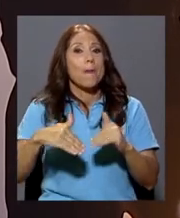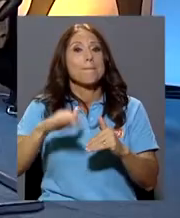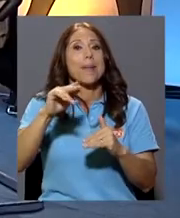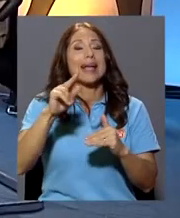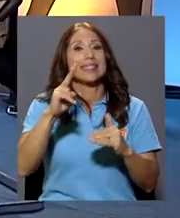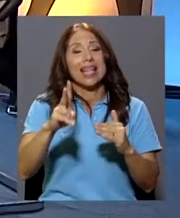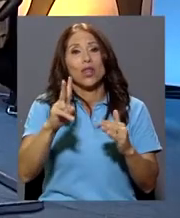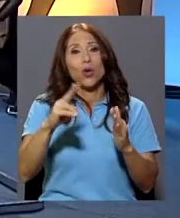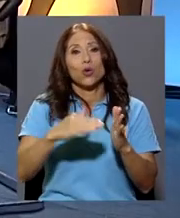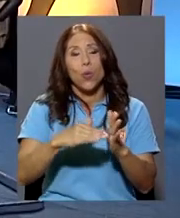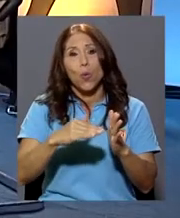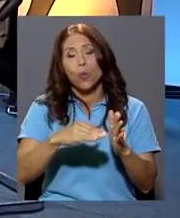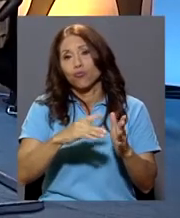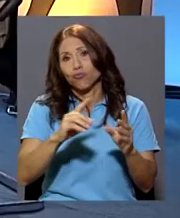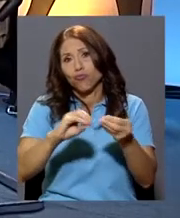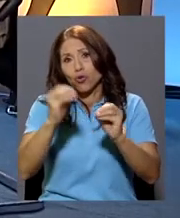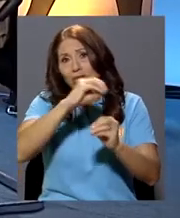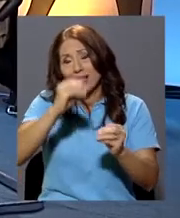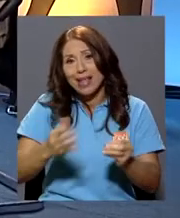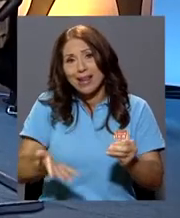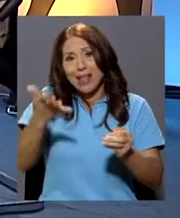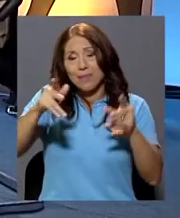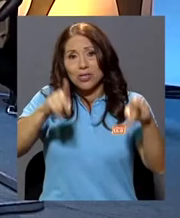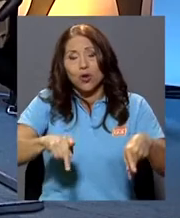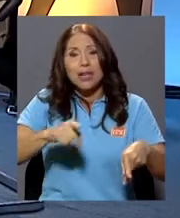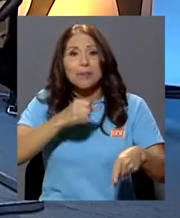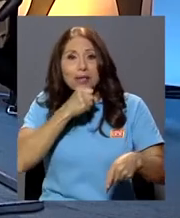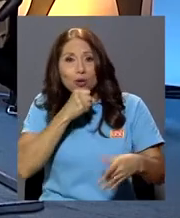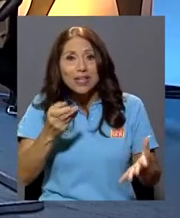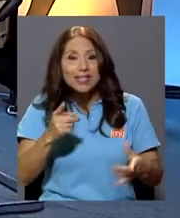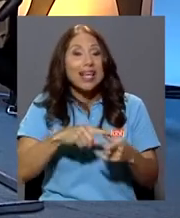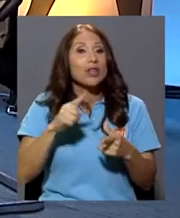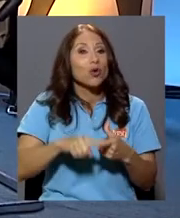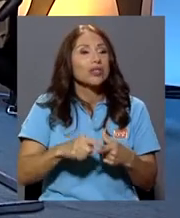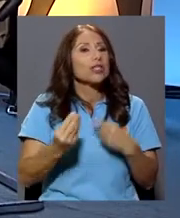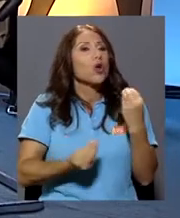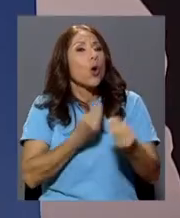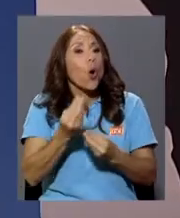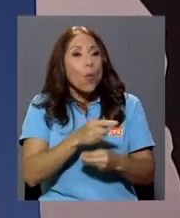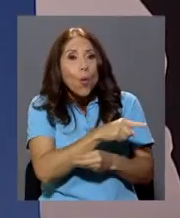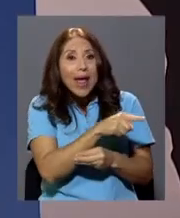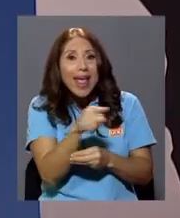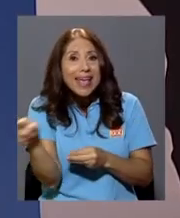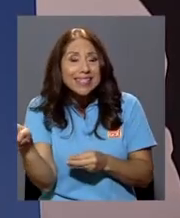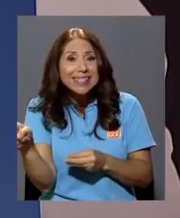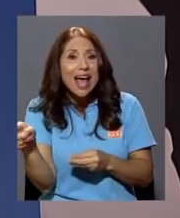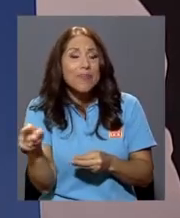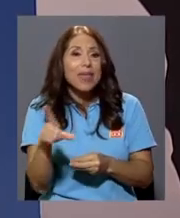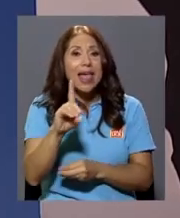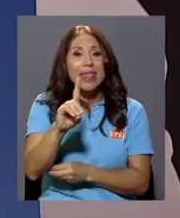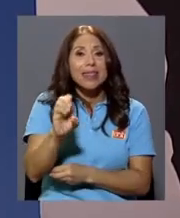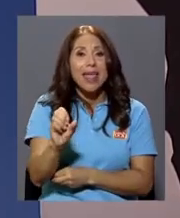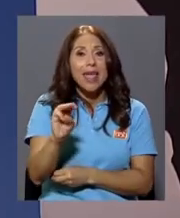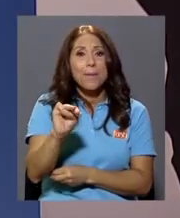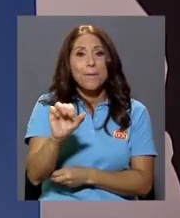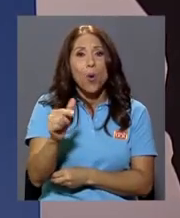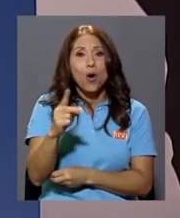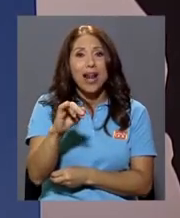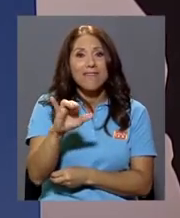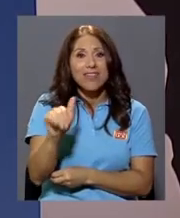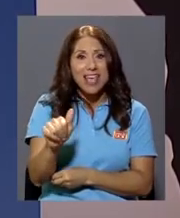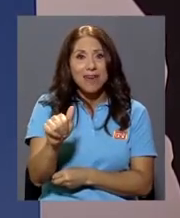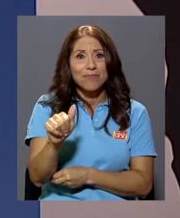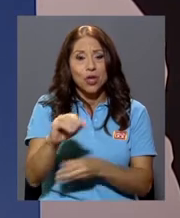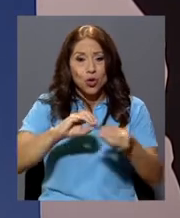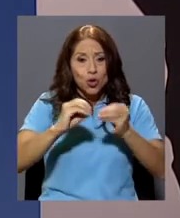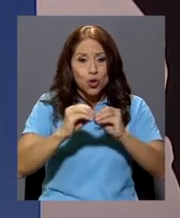afectación directa sobre todo lo que usted decía, que era el modelo de vida. Entonces, ¿cómo esa demografía de la vejez tiene una afectación directa